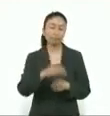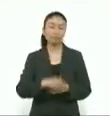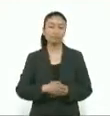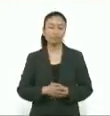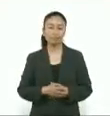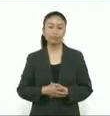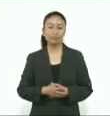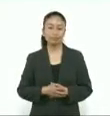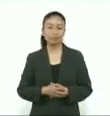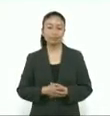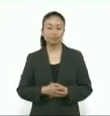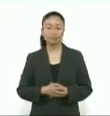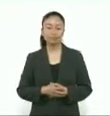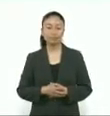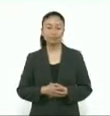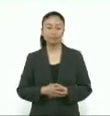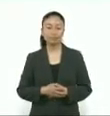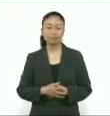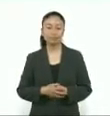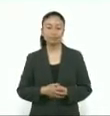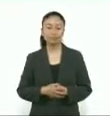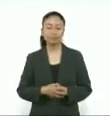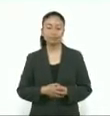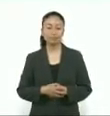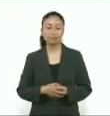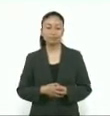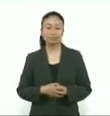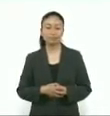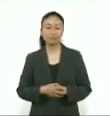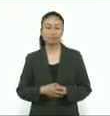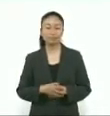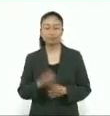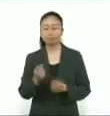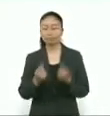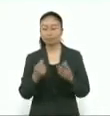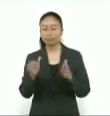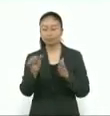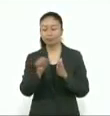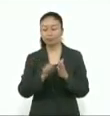algo que dije hace algunos meses.